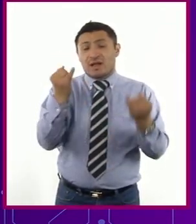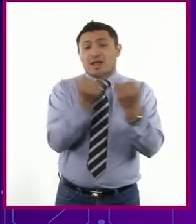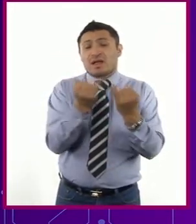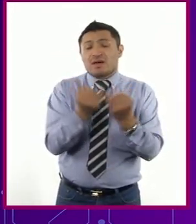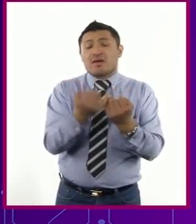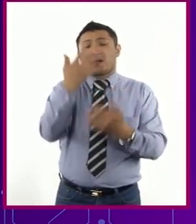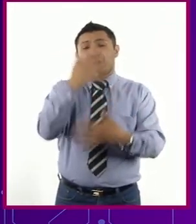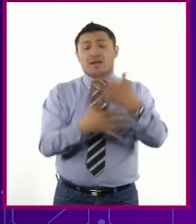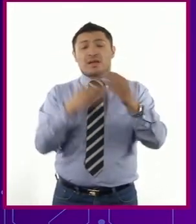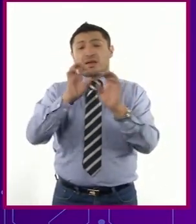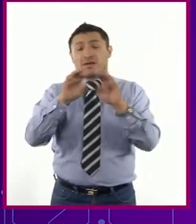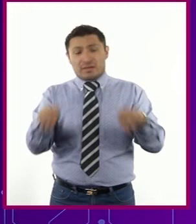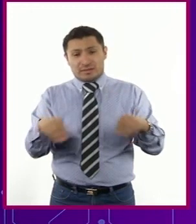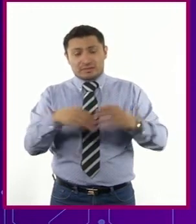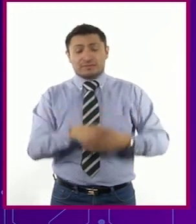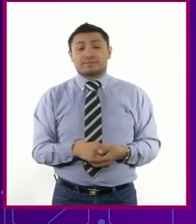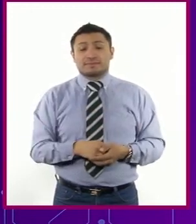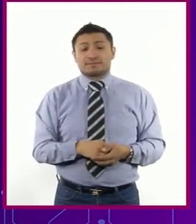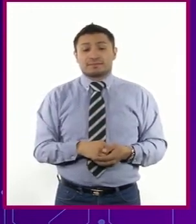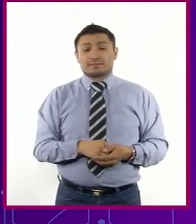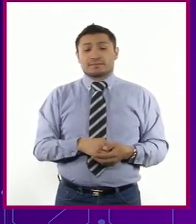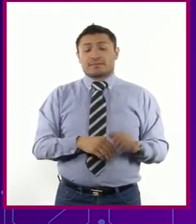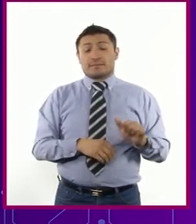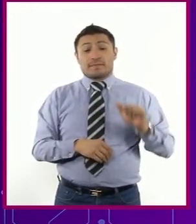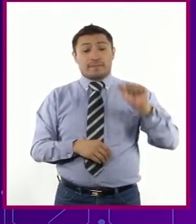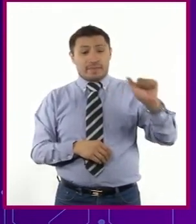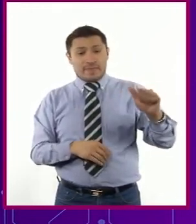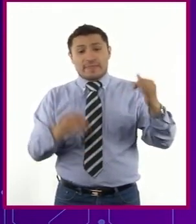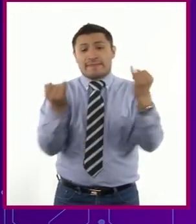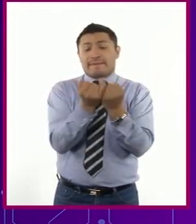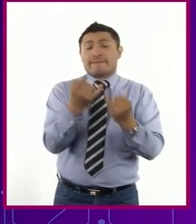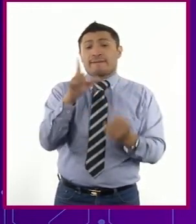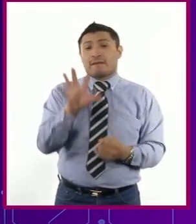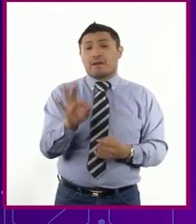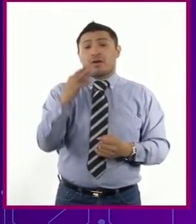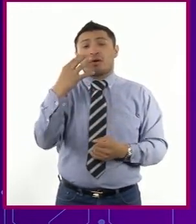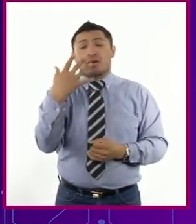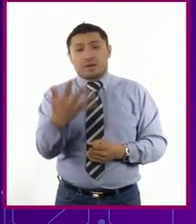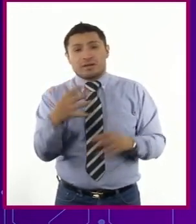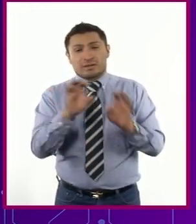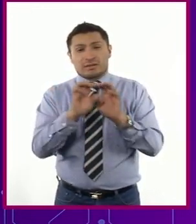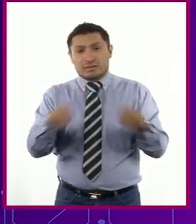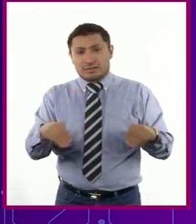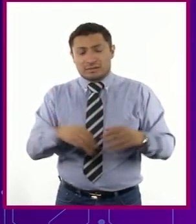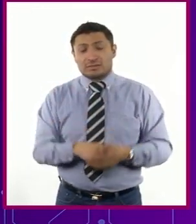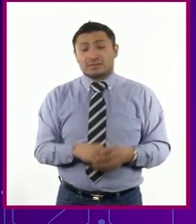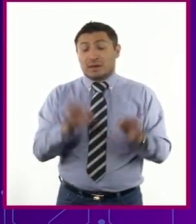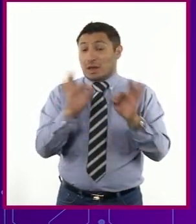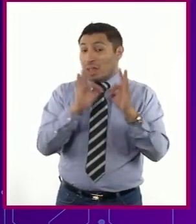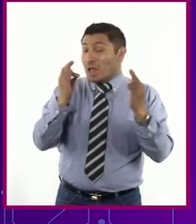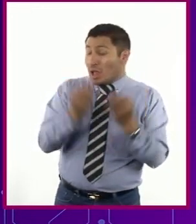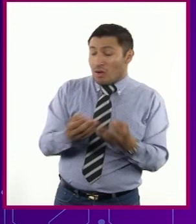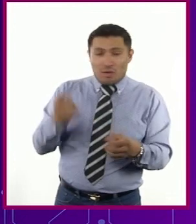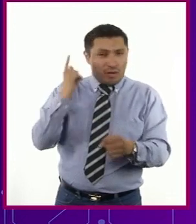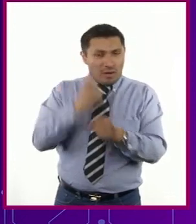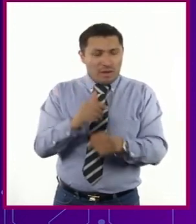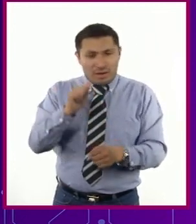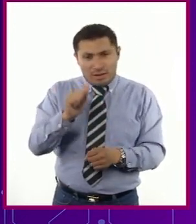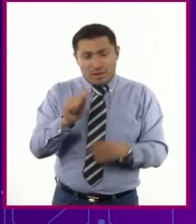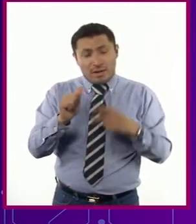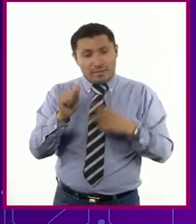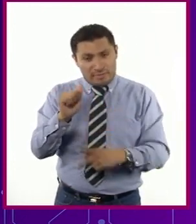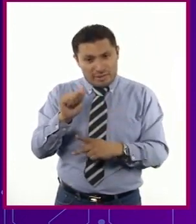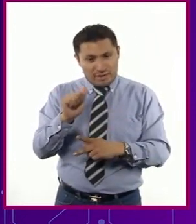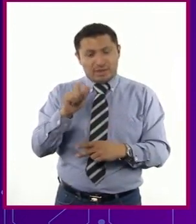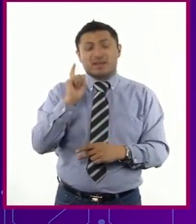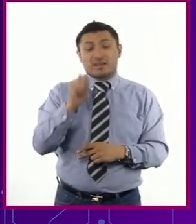circunferencia, igual a 15 centímetros. La altura del cilindro mide 45 centímetros. Y las fórmulas para calcular área y perímetro de